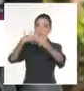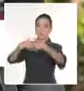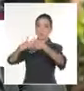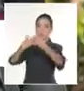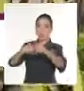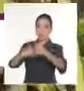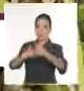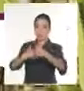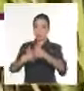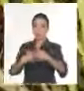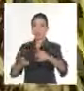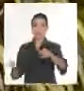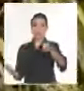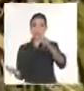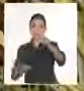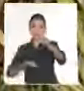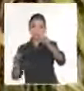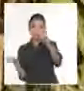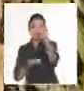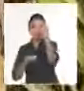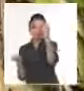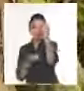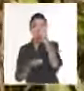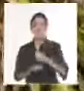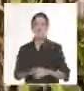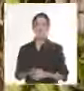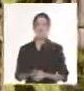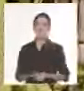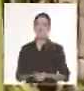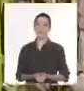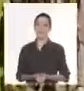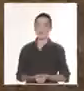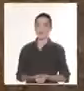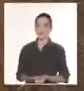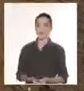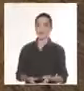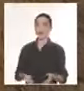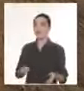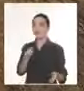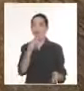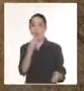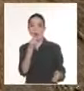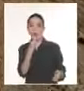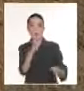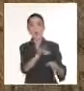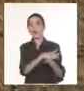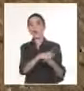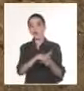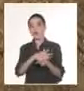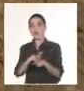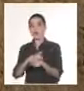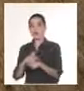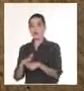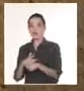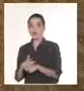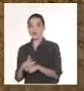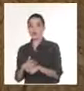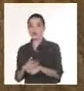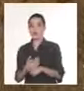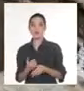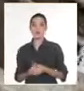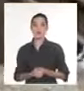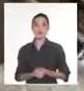caña de azúcar. De ahí contamos con los cultivos varios, producción de ganado, es decir, tenemos los